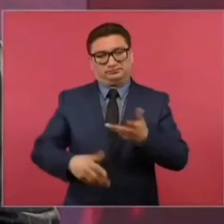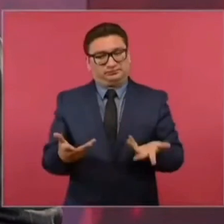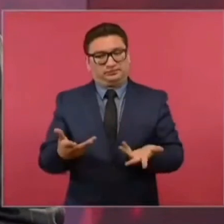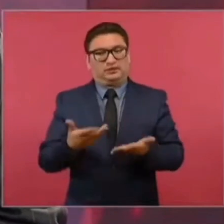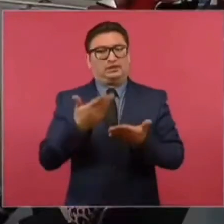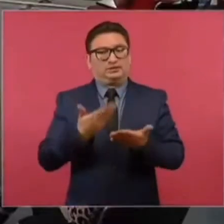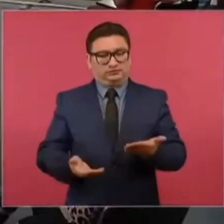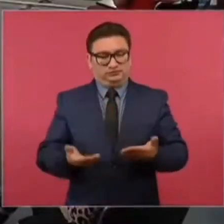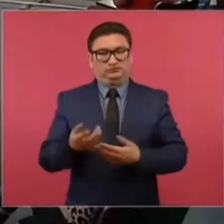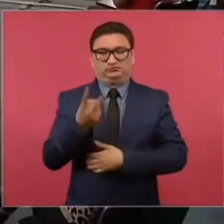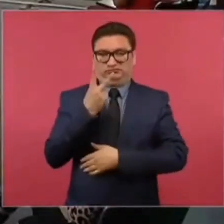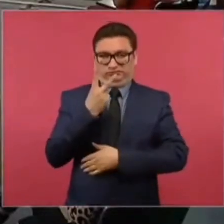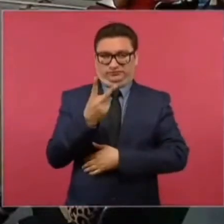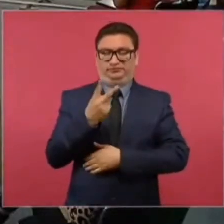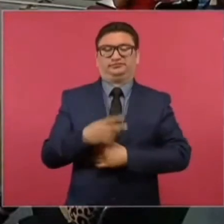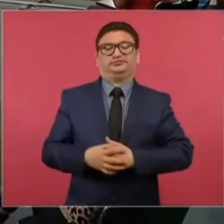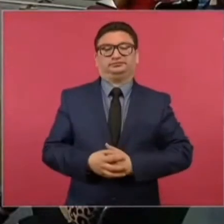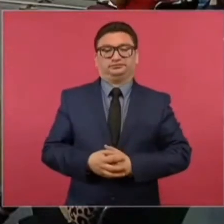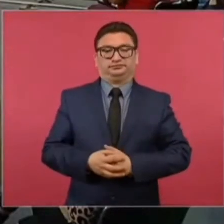y ya tenemos también